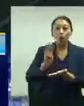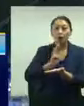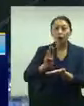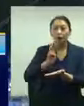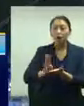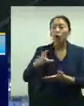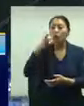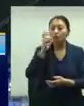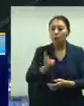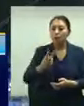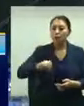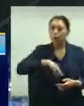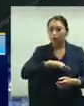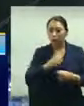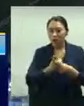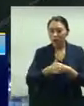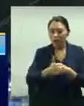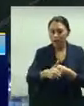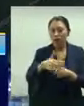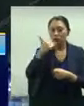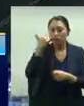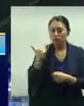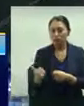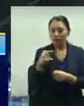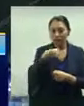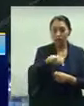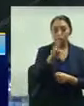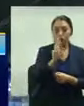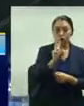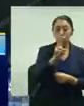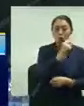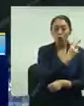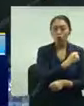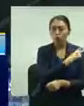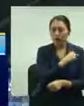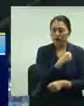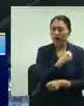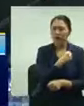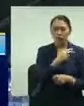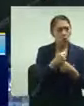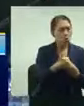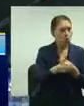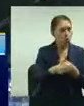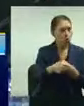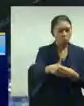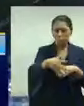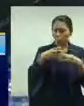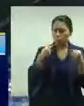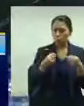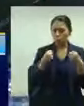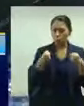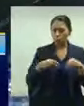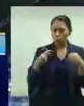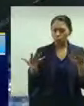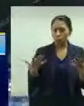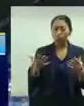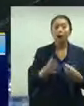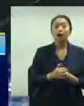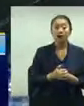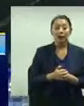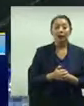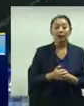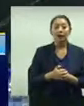por eso hemos ido avanzando. Ya el avance de estos 2 hospitales es bastante fuerte. Entre el reporte le estaré